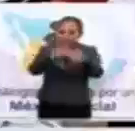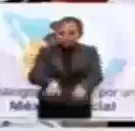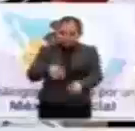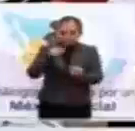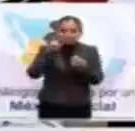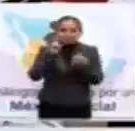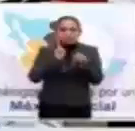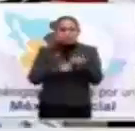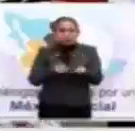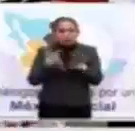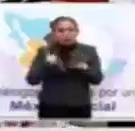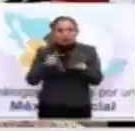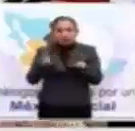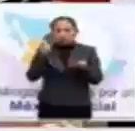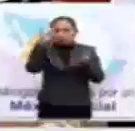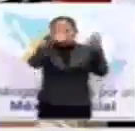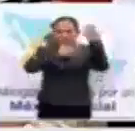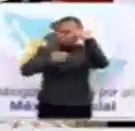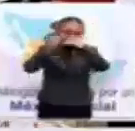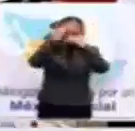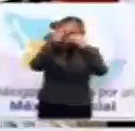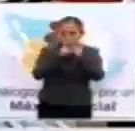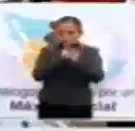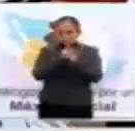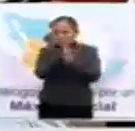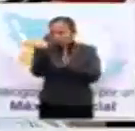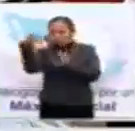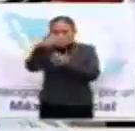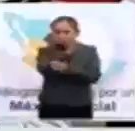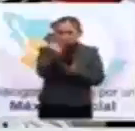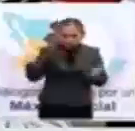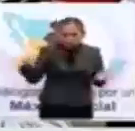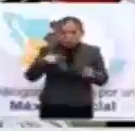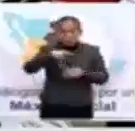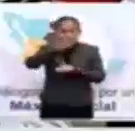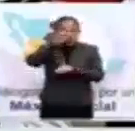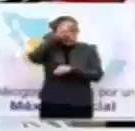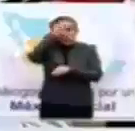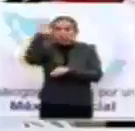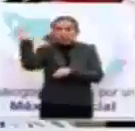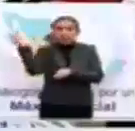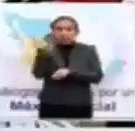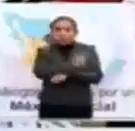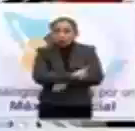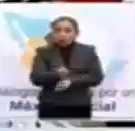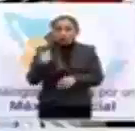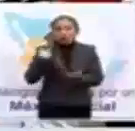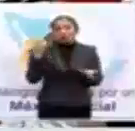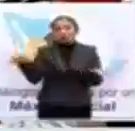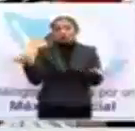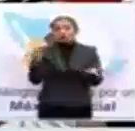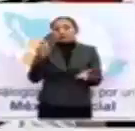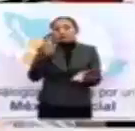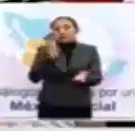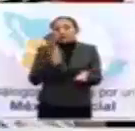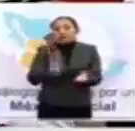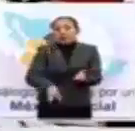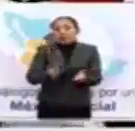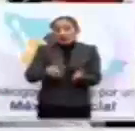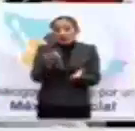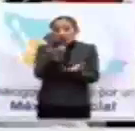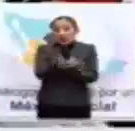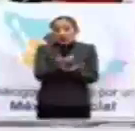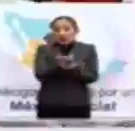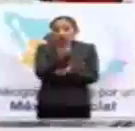punto de vista de dispersión de conocimientos, pero lo más serio o lo más delicado, que cuestan desde el punto de vista